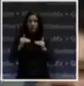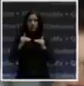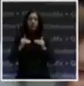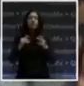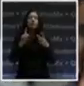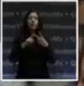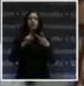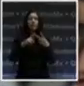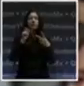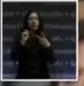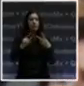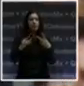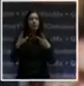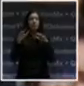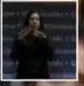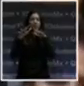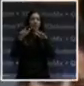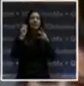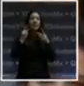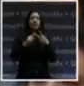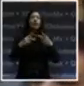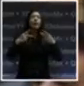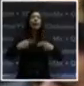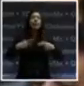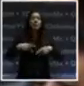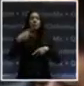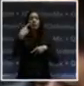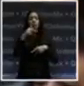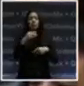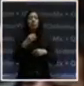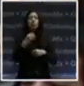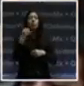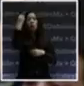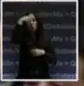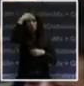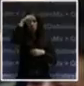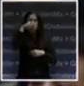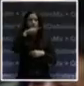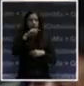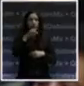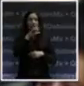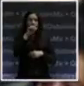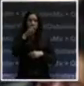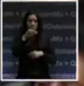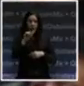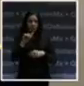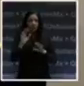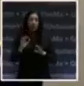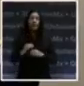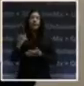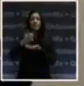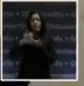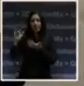el otro formato que es maravilloso de lo que son las voces ciudadanas. Lo conoce bien el tema, Laura, estamos contigo. Muchas gracias, César.